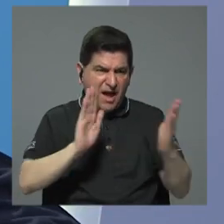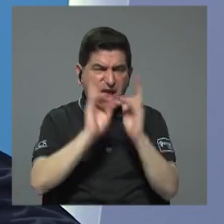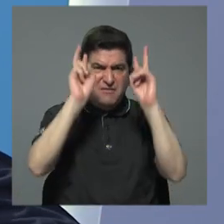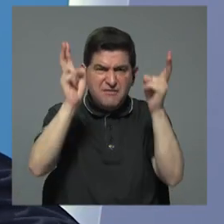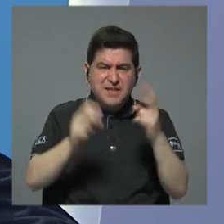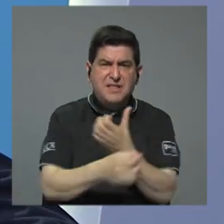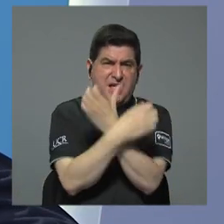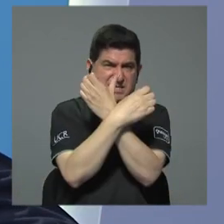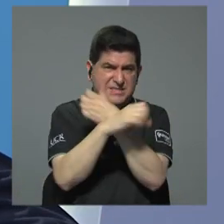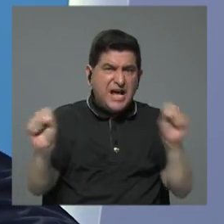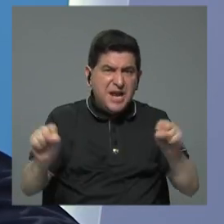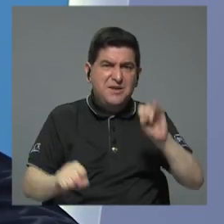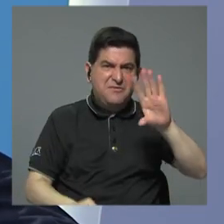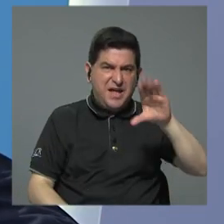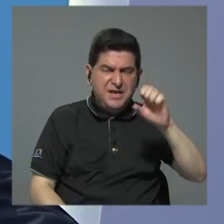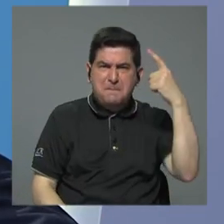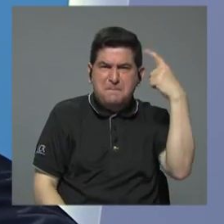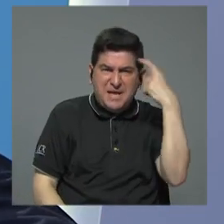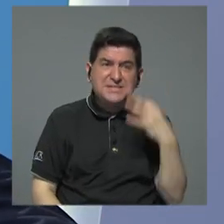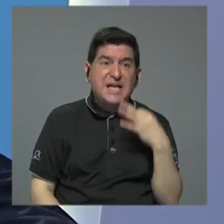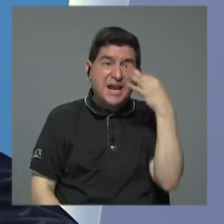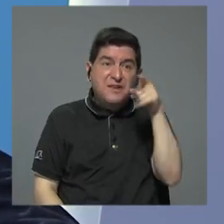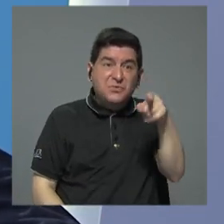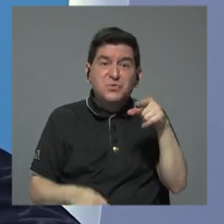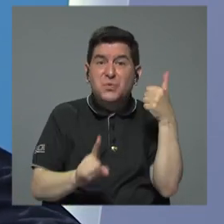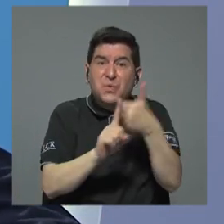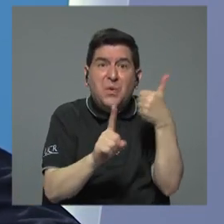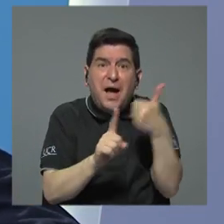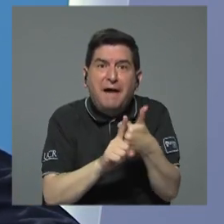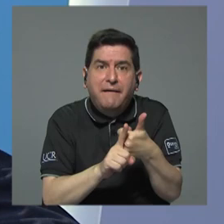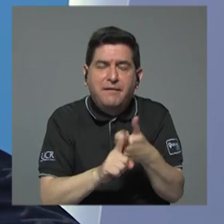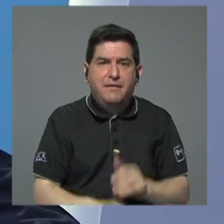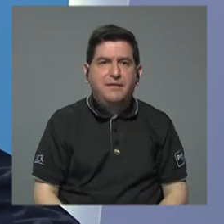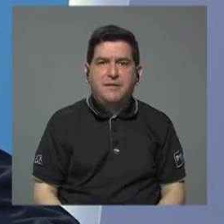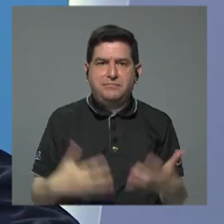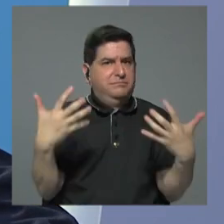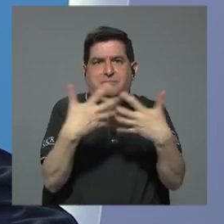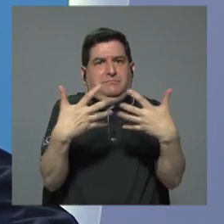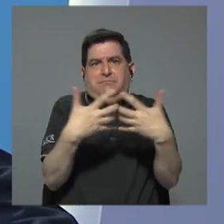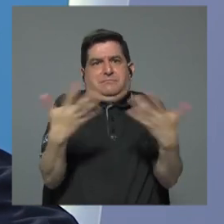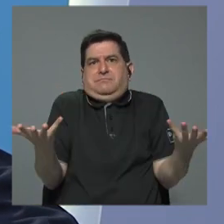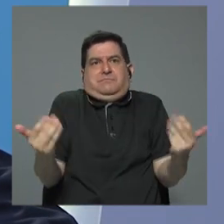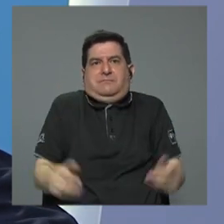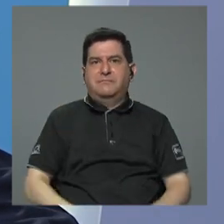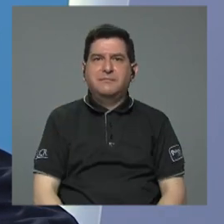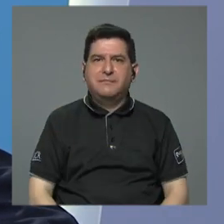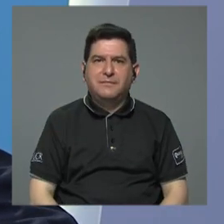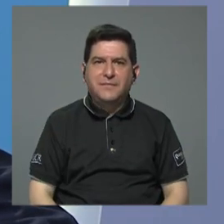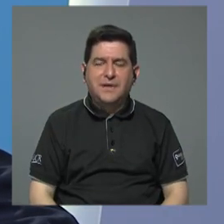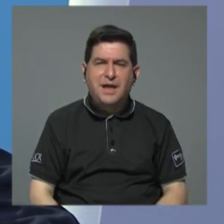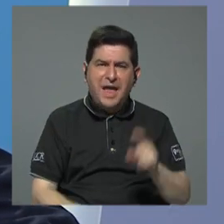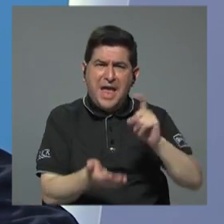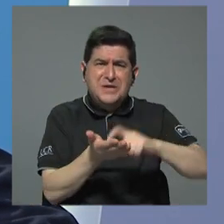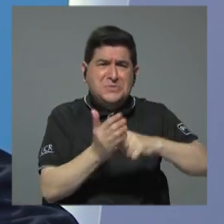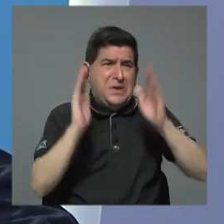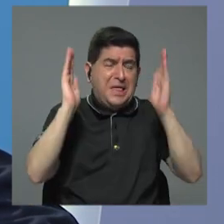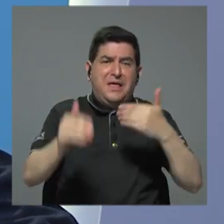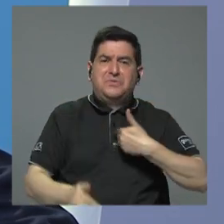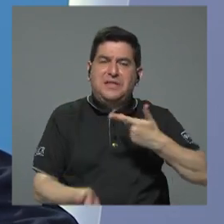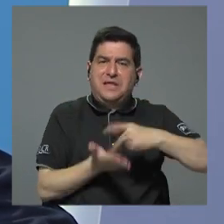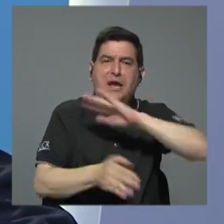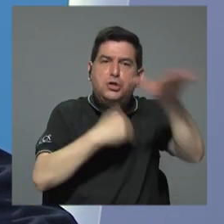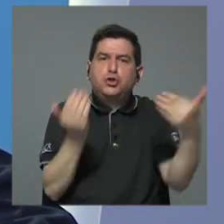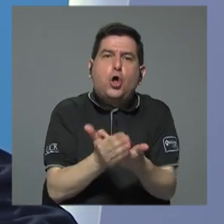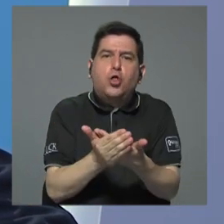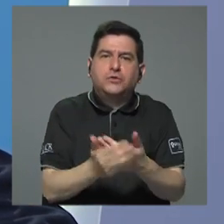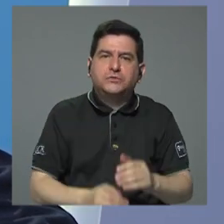tema de salvamento del ICE y pensar que el futuro anda por allí es una incongruencia. Es una incongruencia, es una deuda soberana que tendremos que pagar